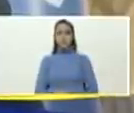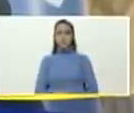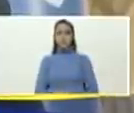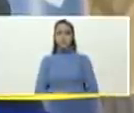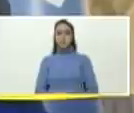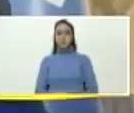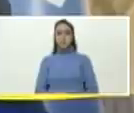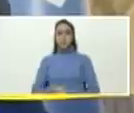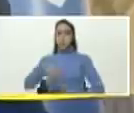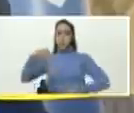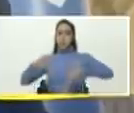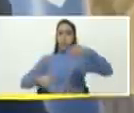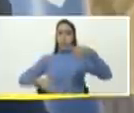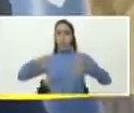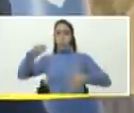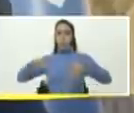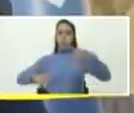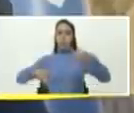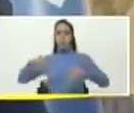jurídica,